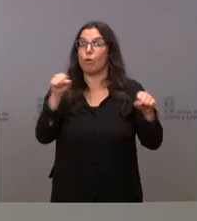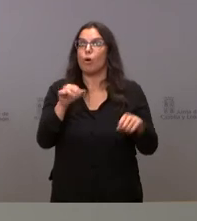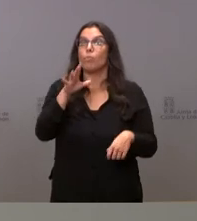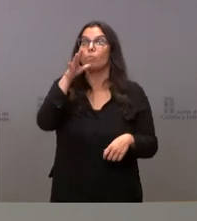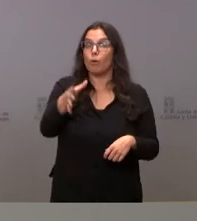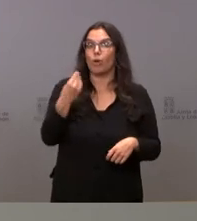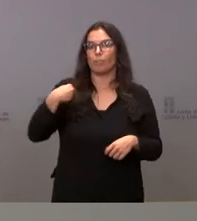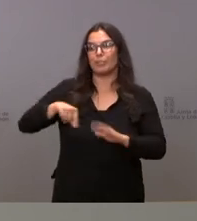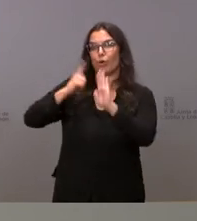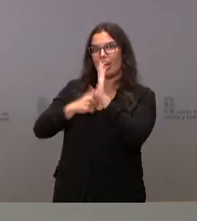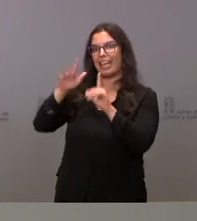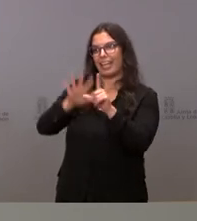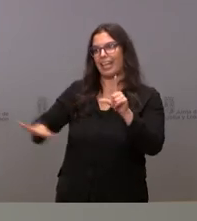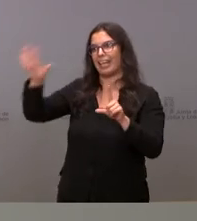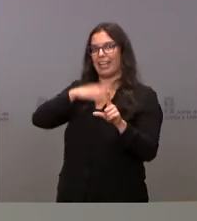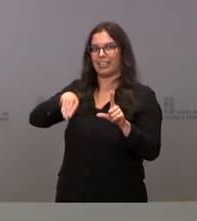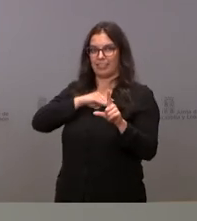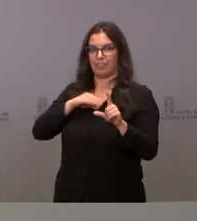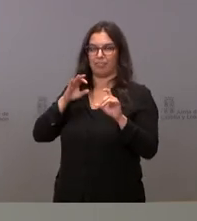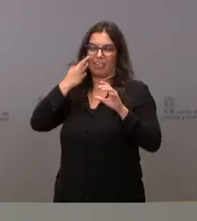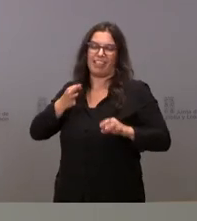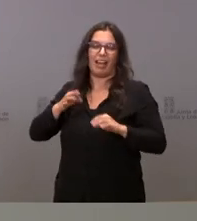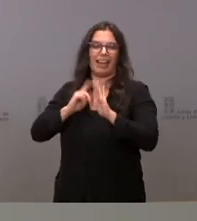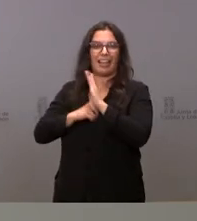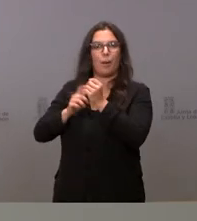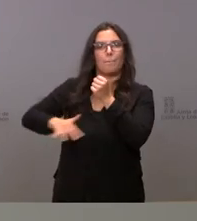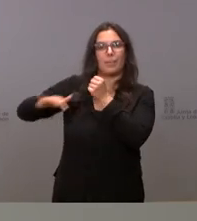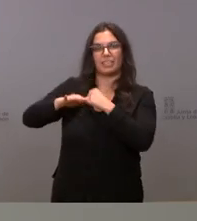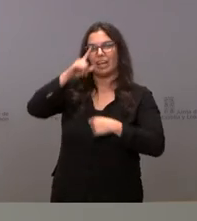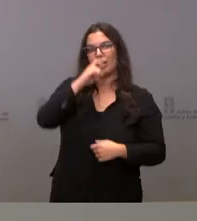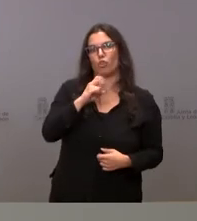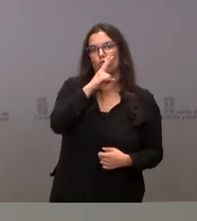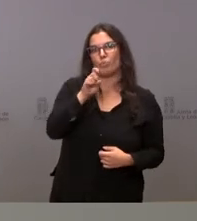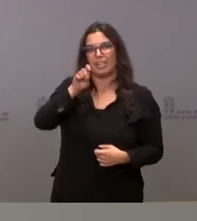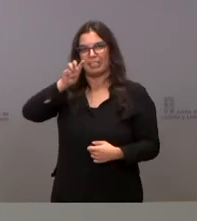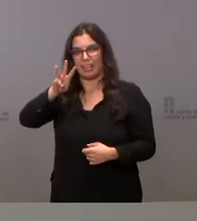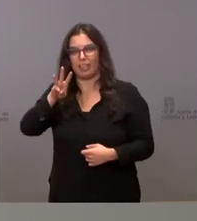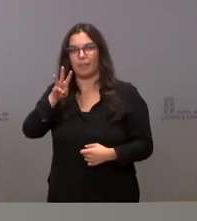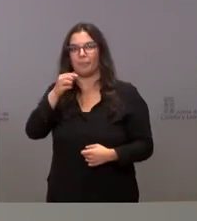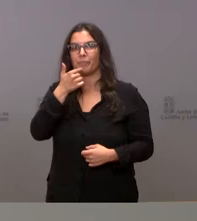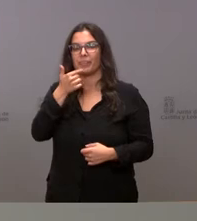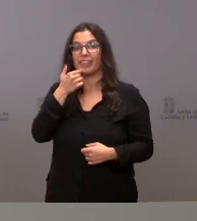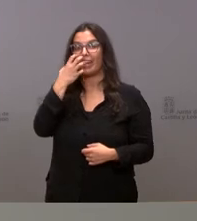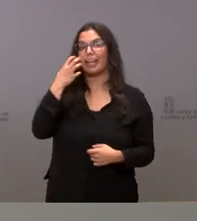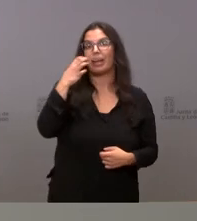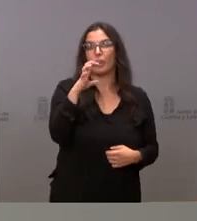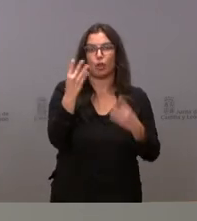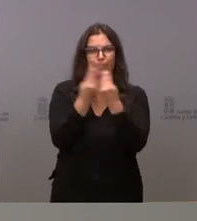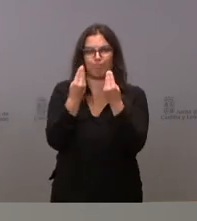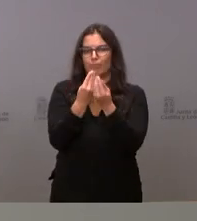de la ley estatal, que es una ley básica. La ley del año 2013 dice que no cabrá ese tipo de reclamación